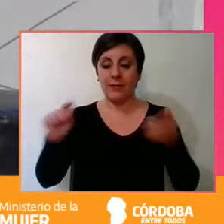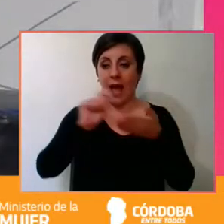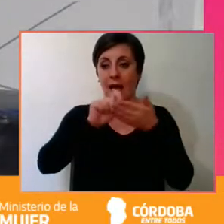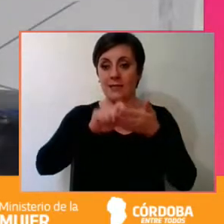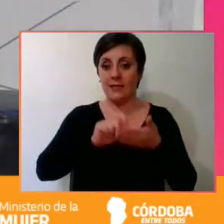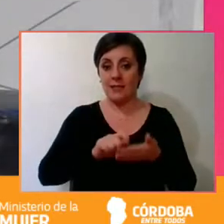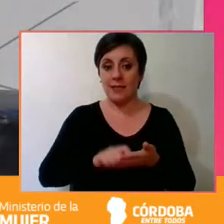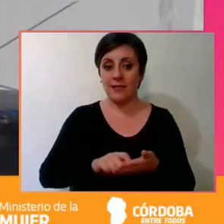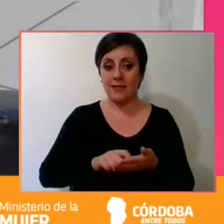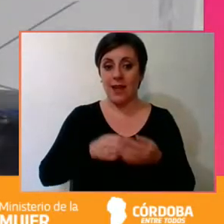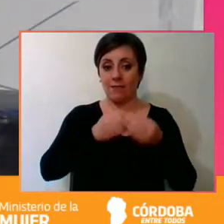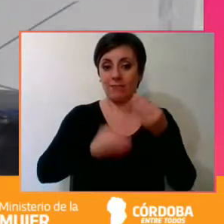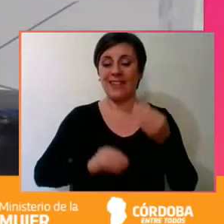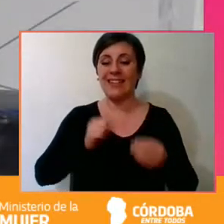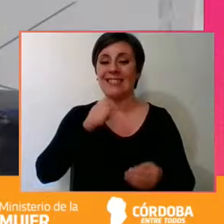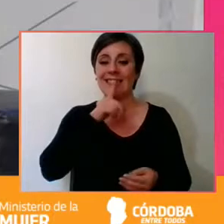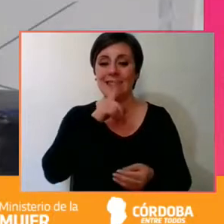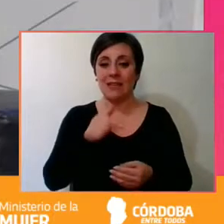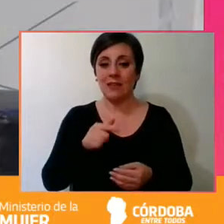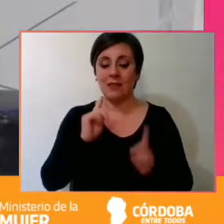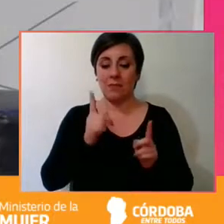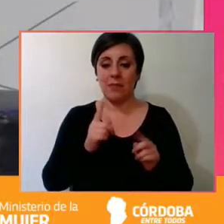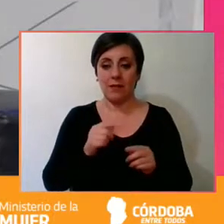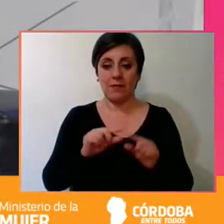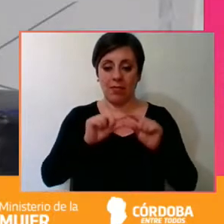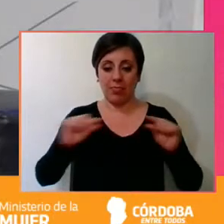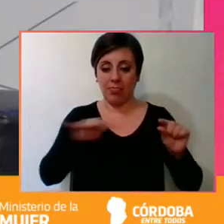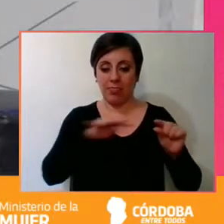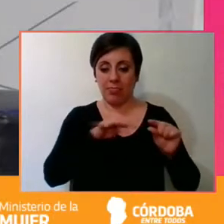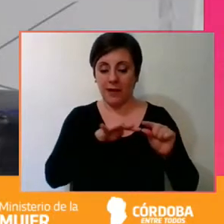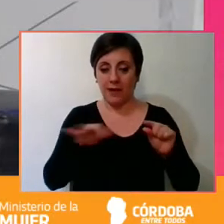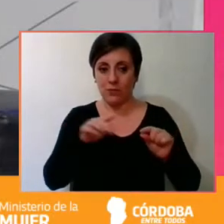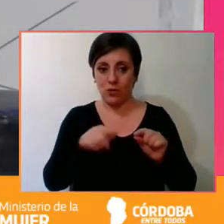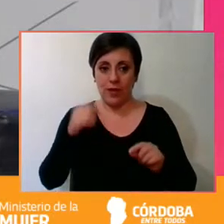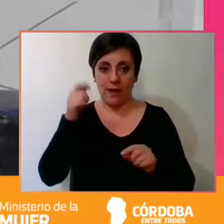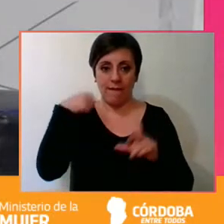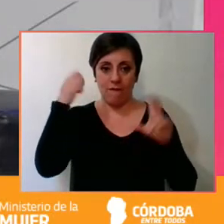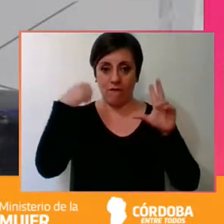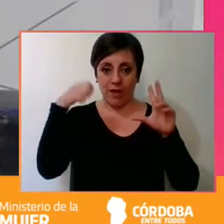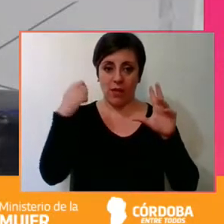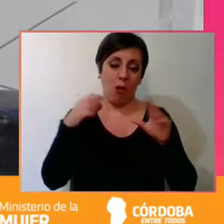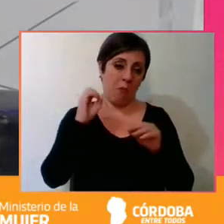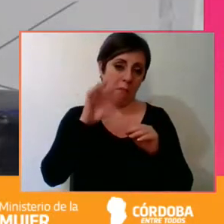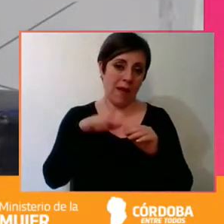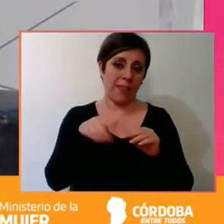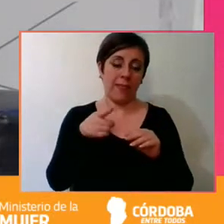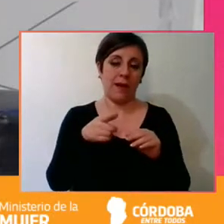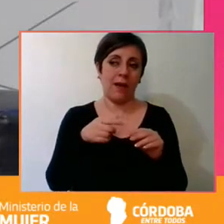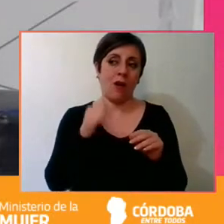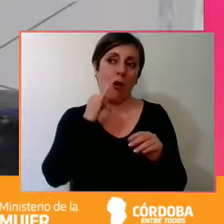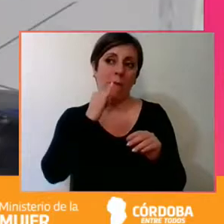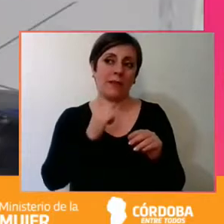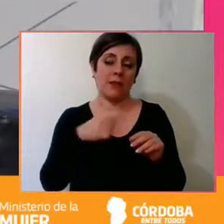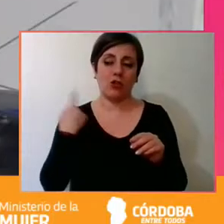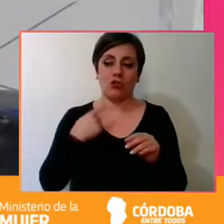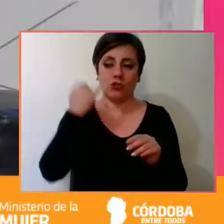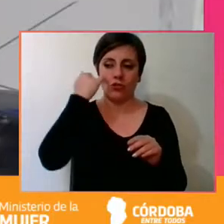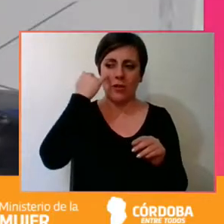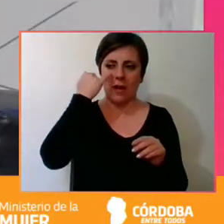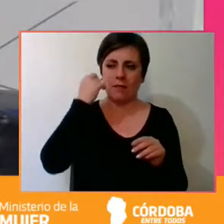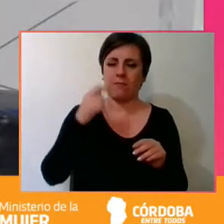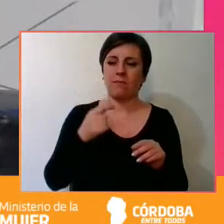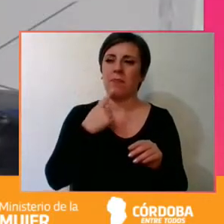y también está dentro de la descripción del video, ¿sí? De todos modos, si no lo pueden dejar con algún comentario de ustedes, nosotros ya podemos